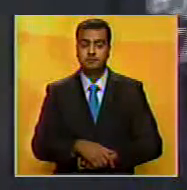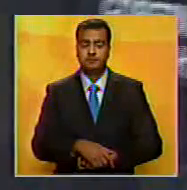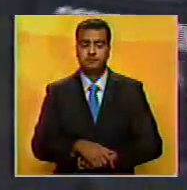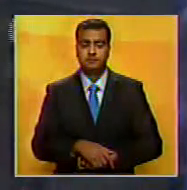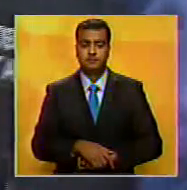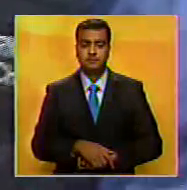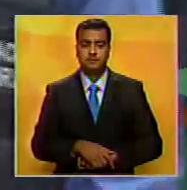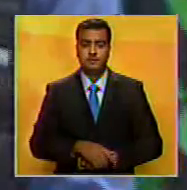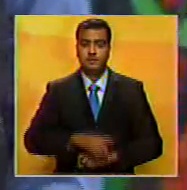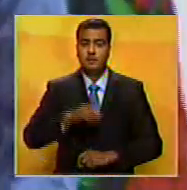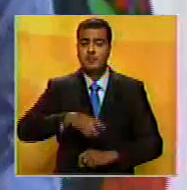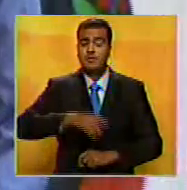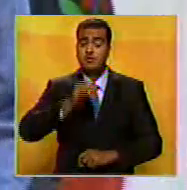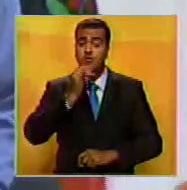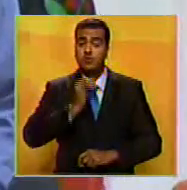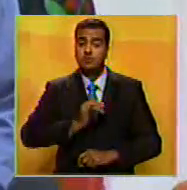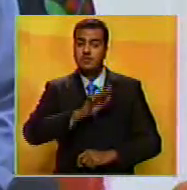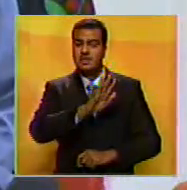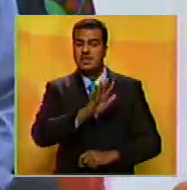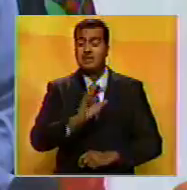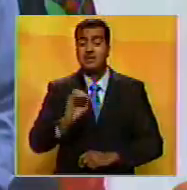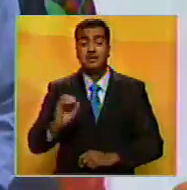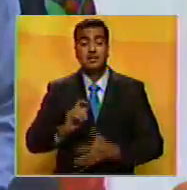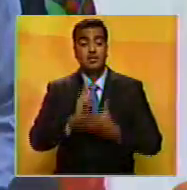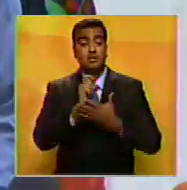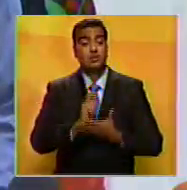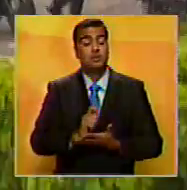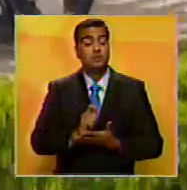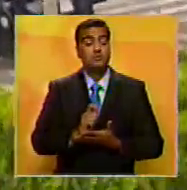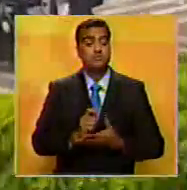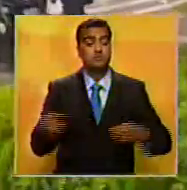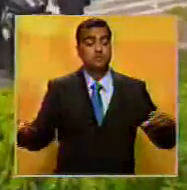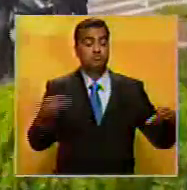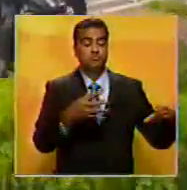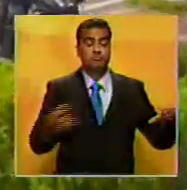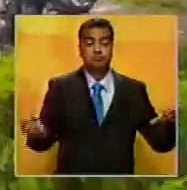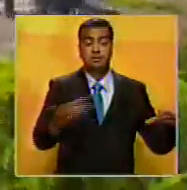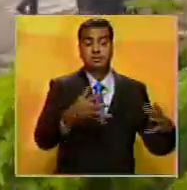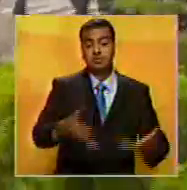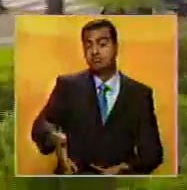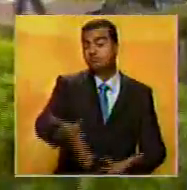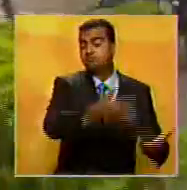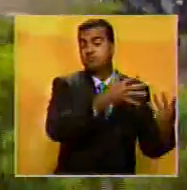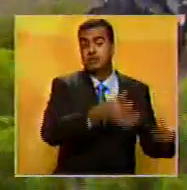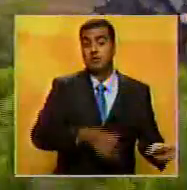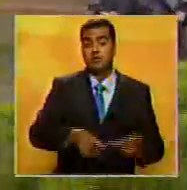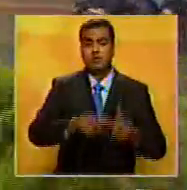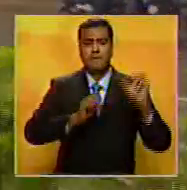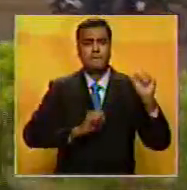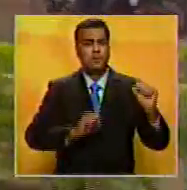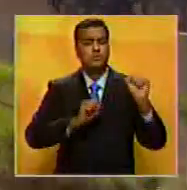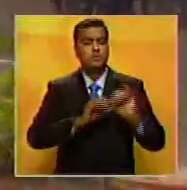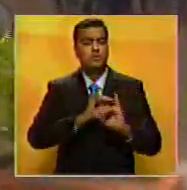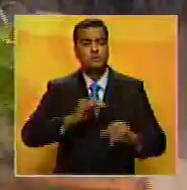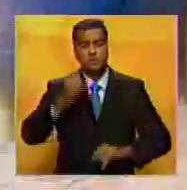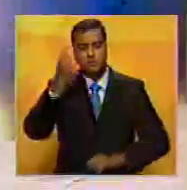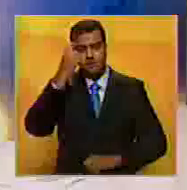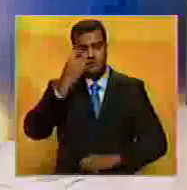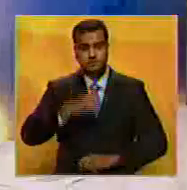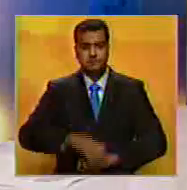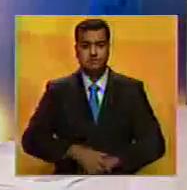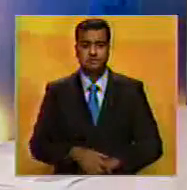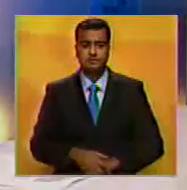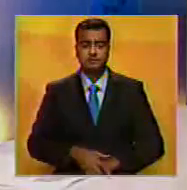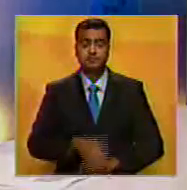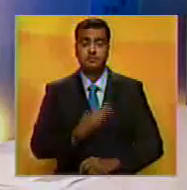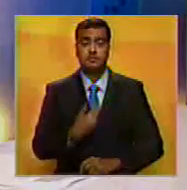Ramón Cabeza informó que más de 500 toneladas de escombros han sido removidas de zonas de protesta durante los últimos días.